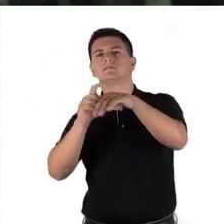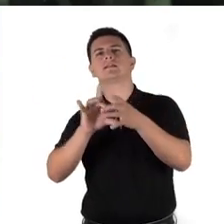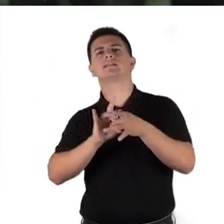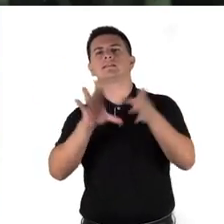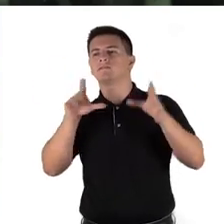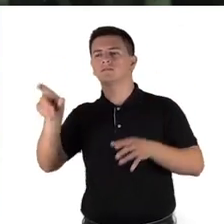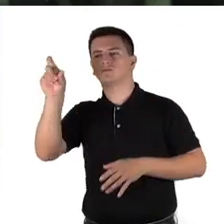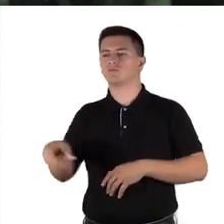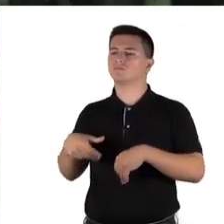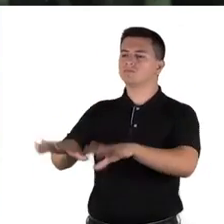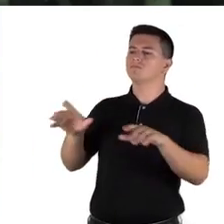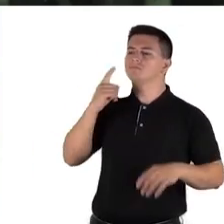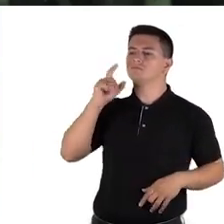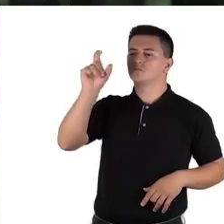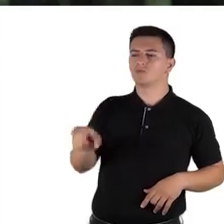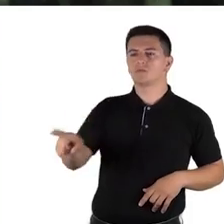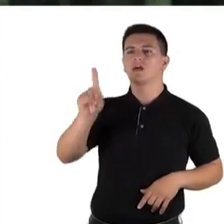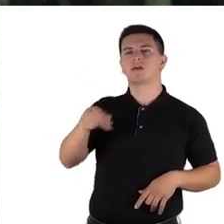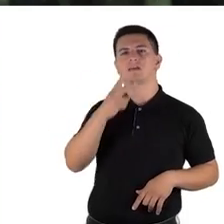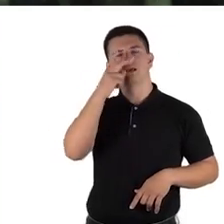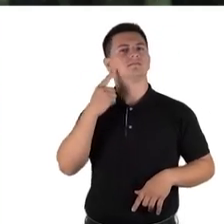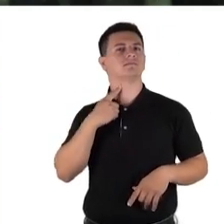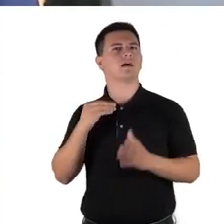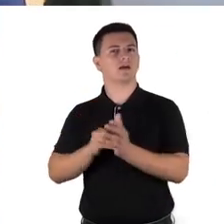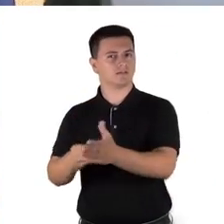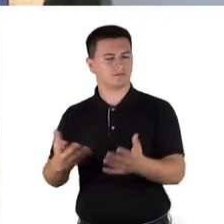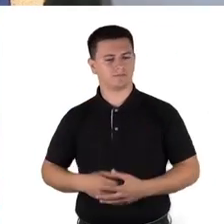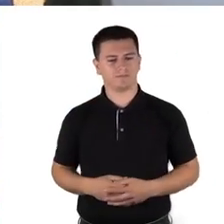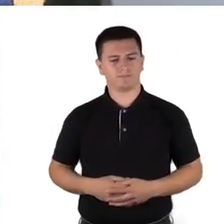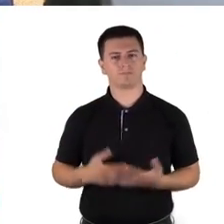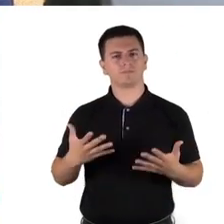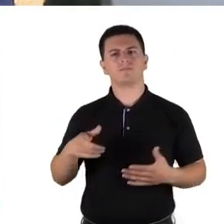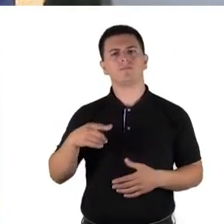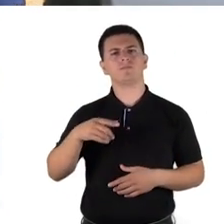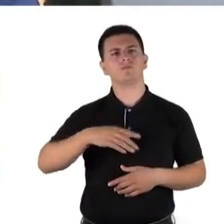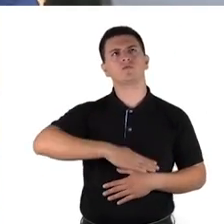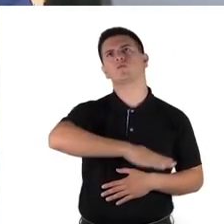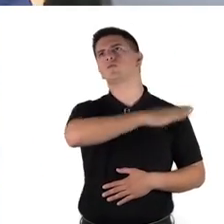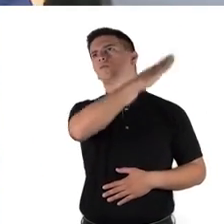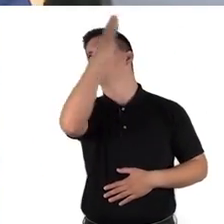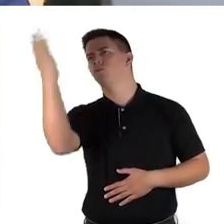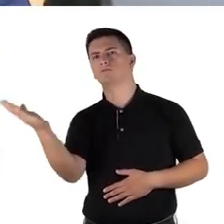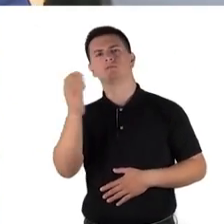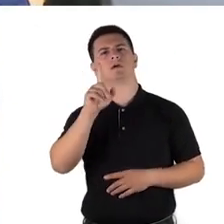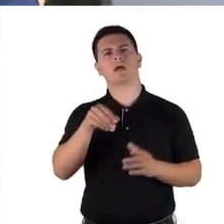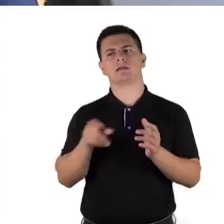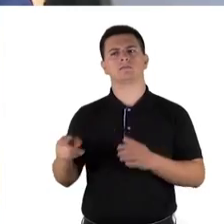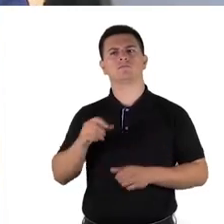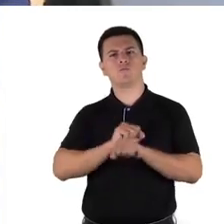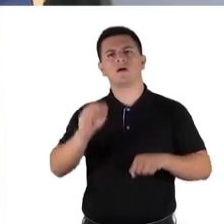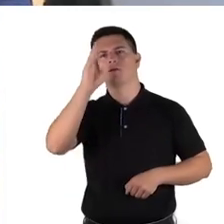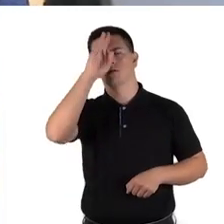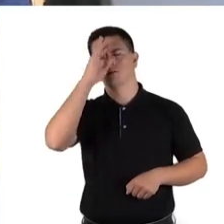hasta ahora, y tiempos libres donde podamos ser creativos también. Si tenemos que hacer un resumen de qué pueden aprender los chicos